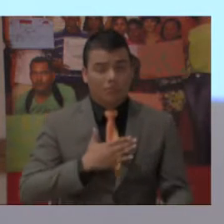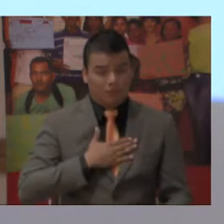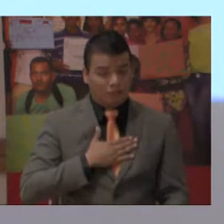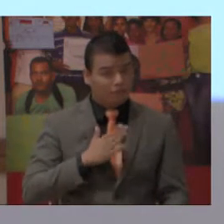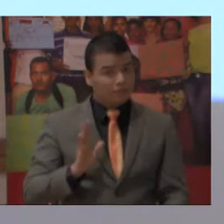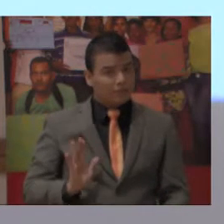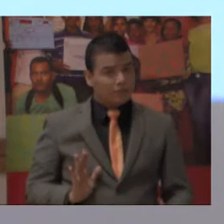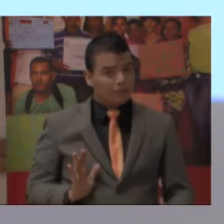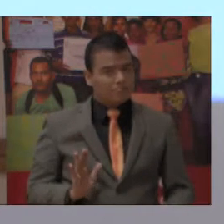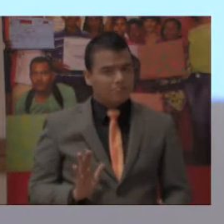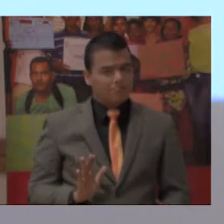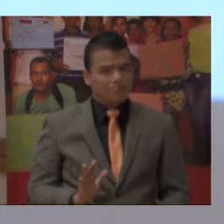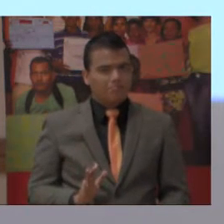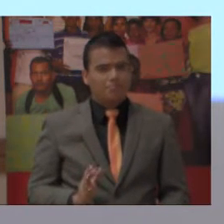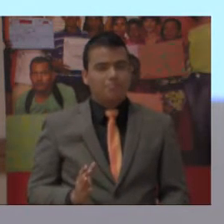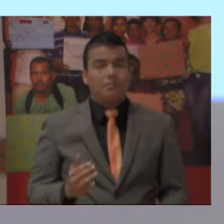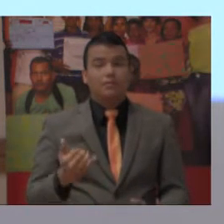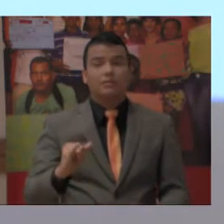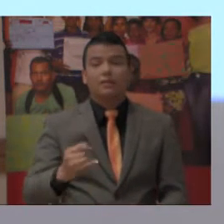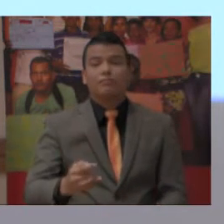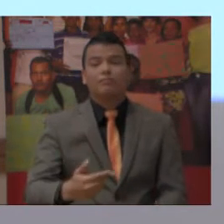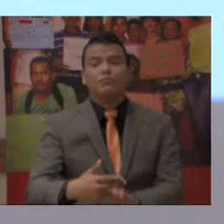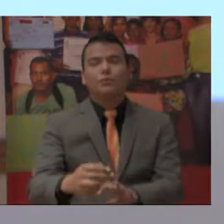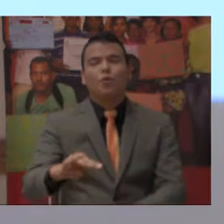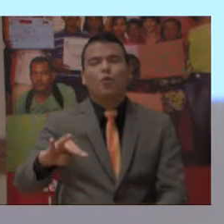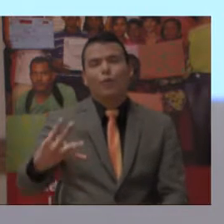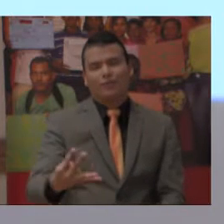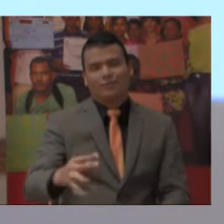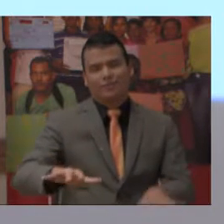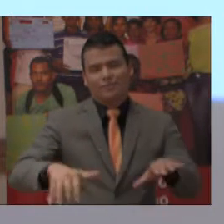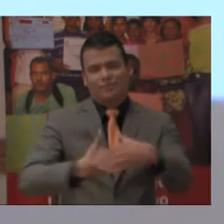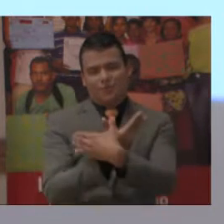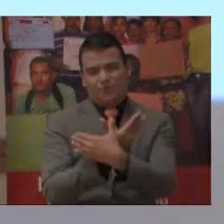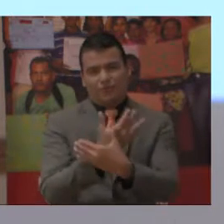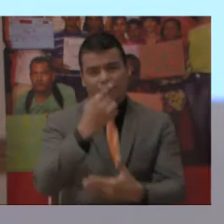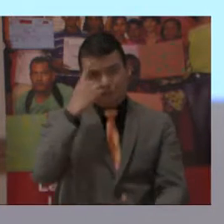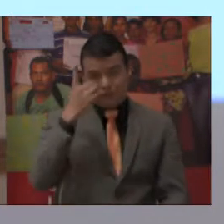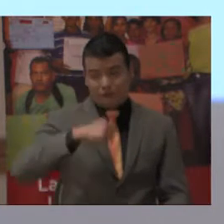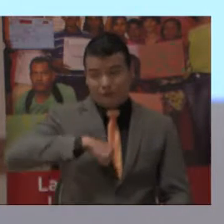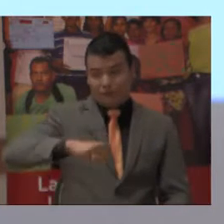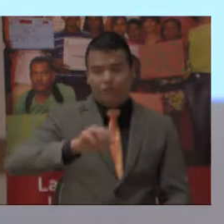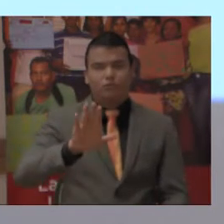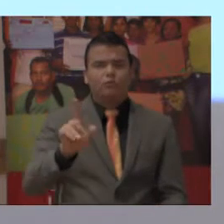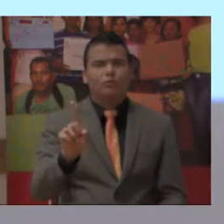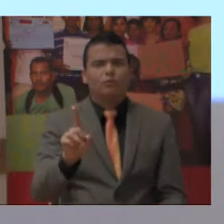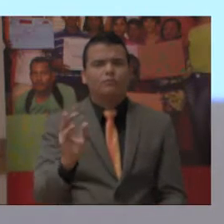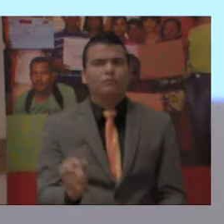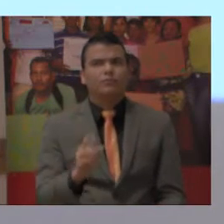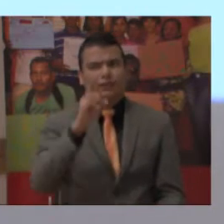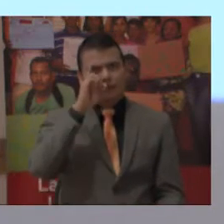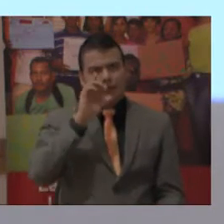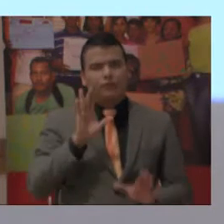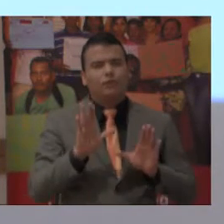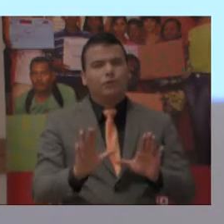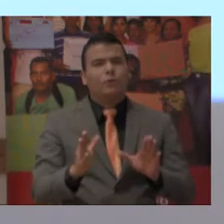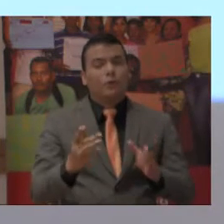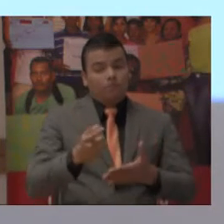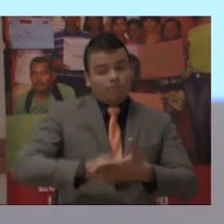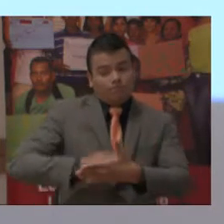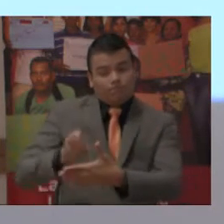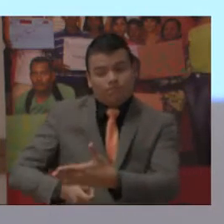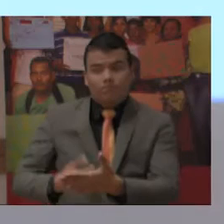llamar a puertas de la Cuarta República, de hecho, no de derecho. Tenemos la gran oportunidad de